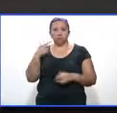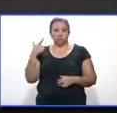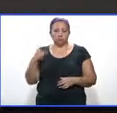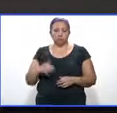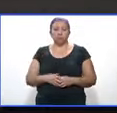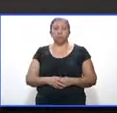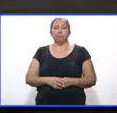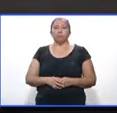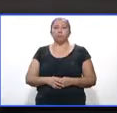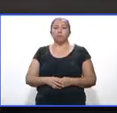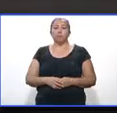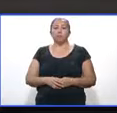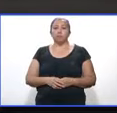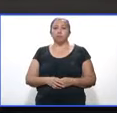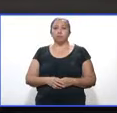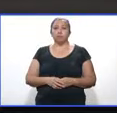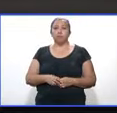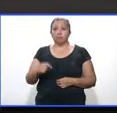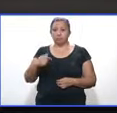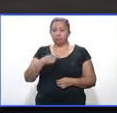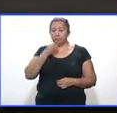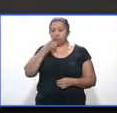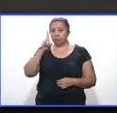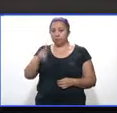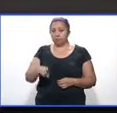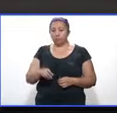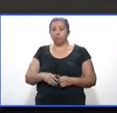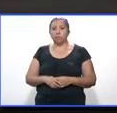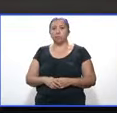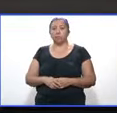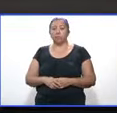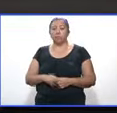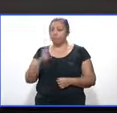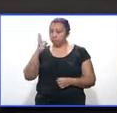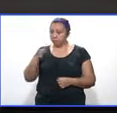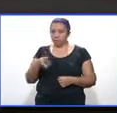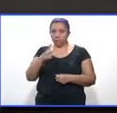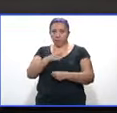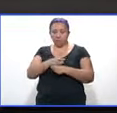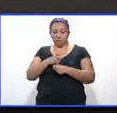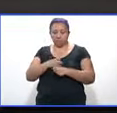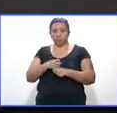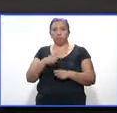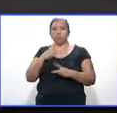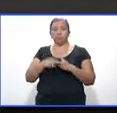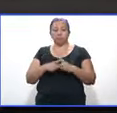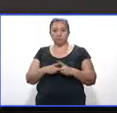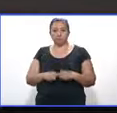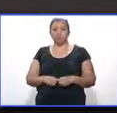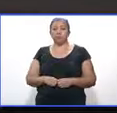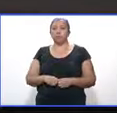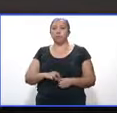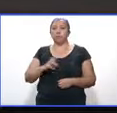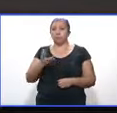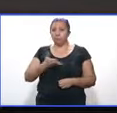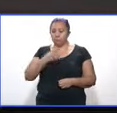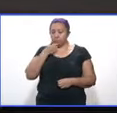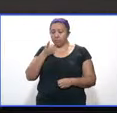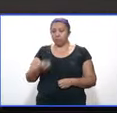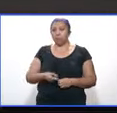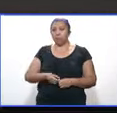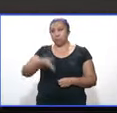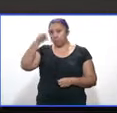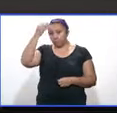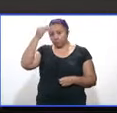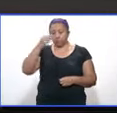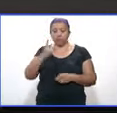me parece, y entonces decidí aceptar esa invitación, fui a la Facultad de Matemáticas, recibí una especie de entrenamientos, así